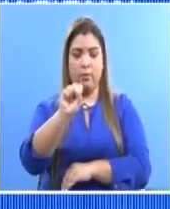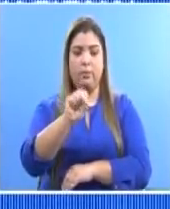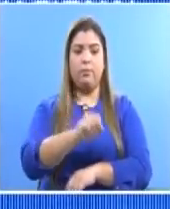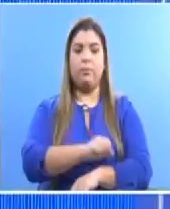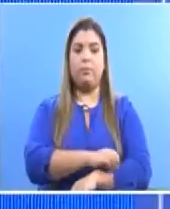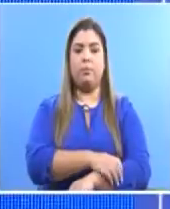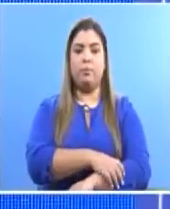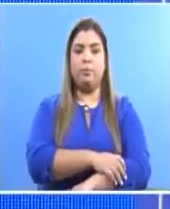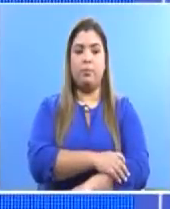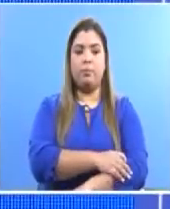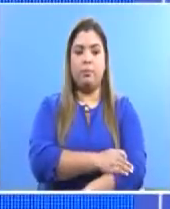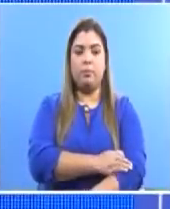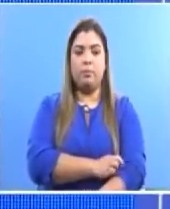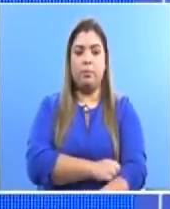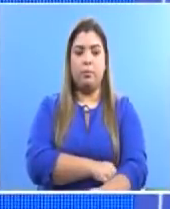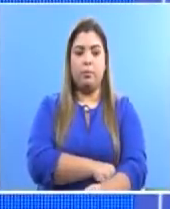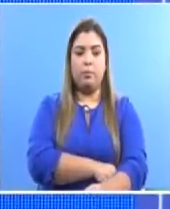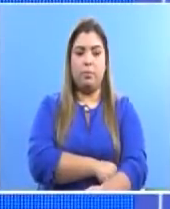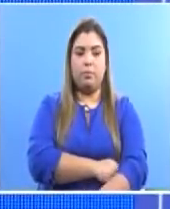Doctora.